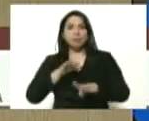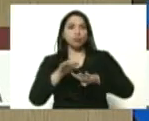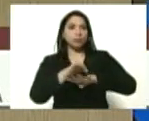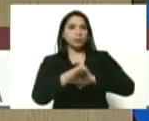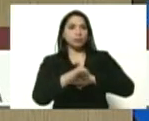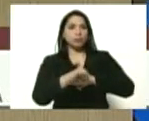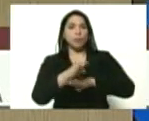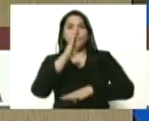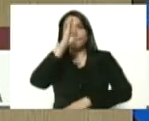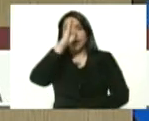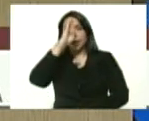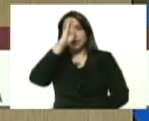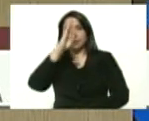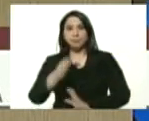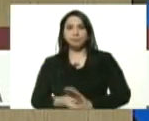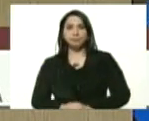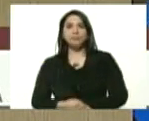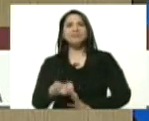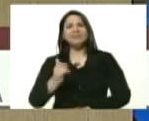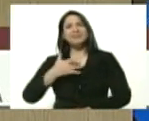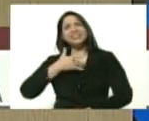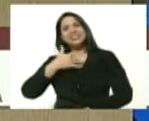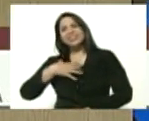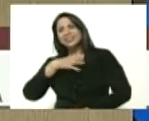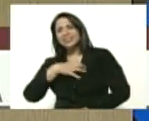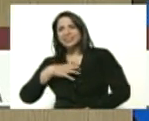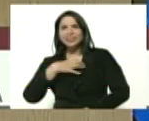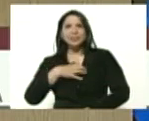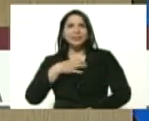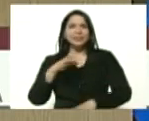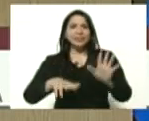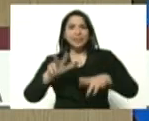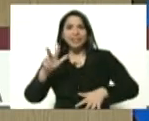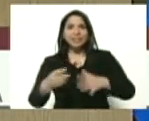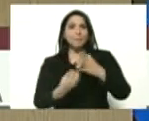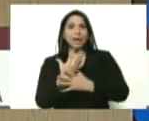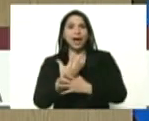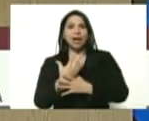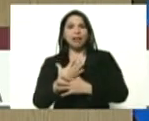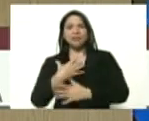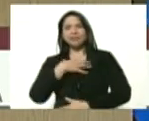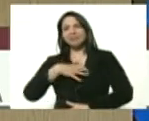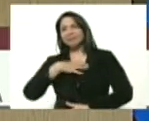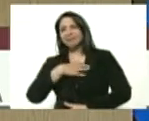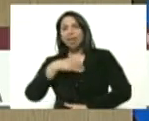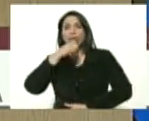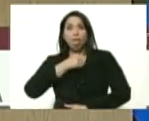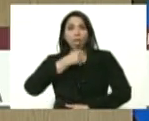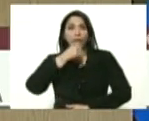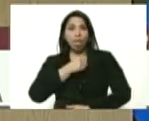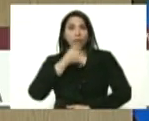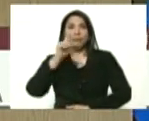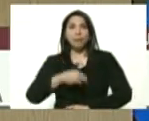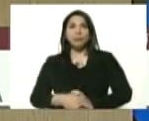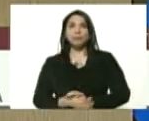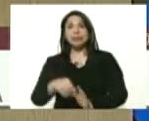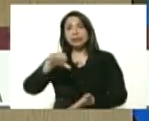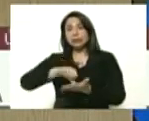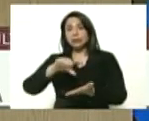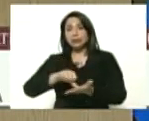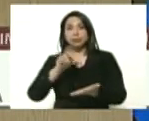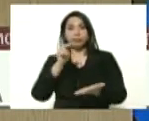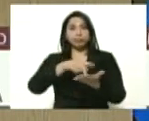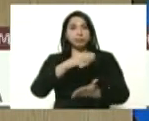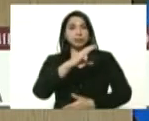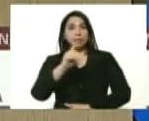municipio Barinas, que presentó síntomas desde el 13 de mayo, malestar general, tos, fue a un centro Centinela, se le hizo